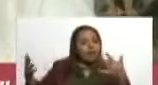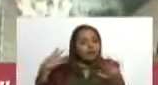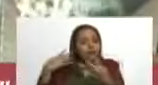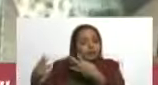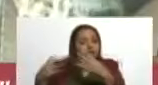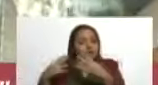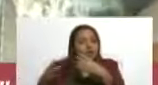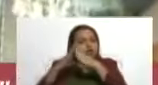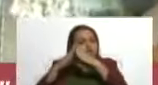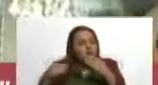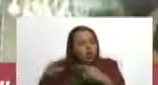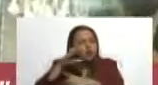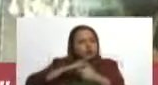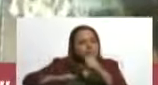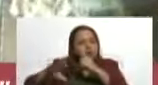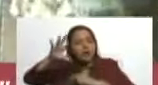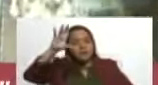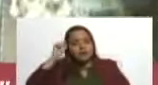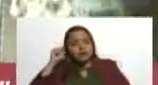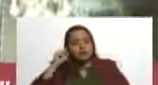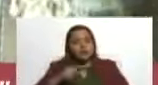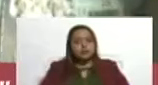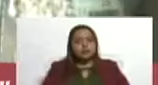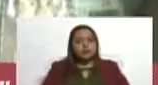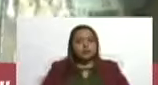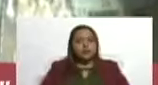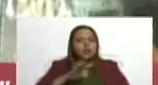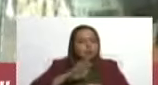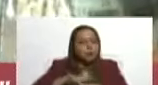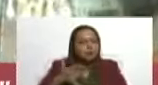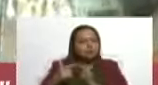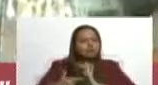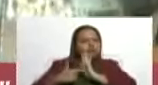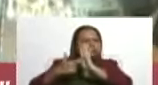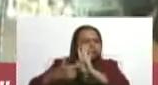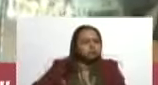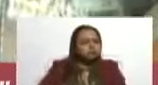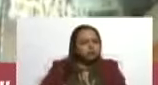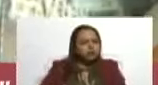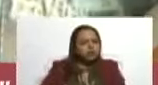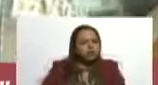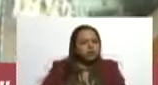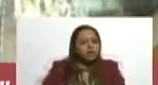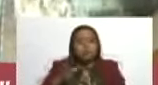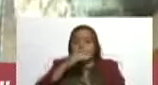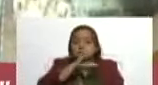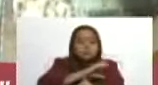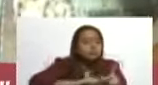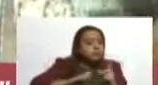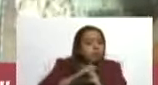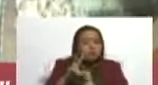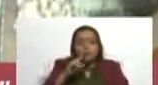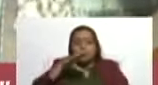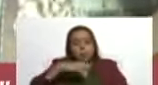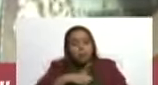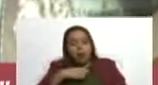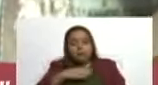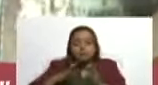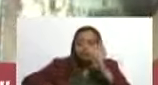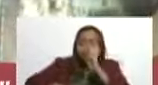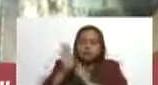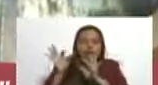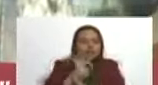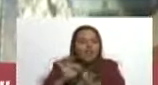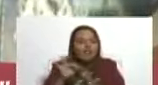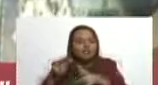estos saberes, porque se ha destapado y estamos demostrando que sin cultura no podemos llegar a